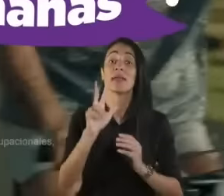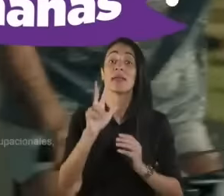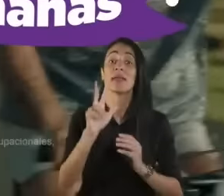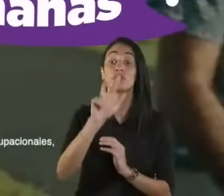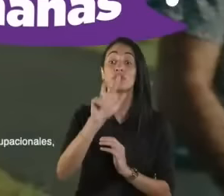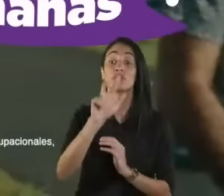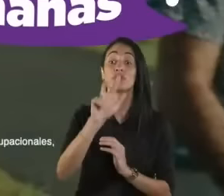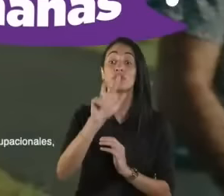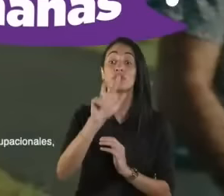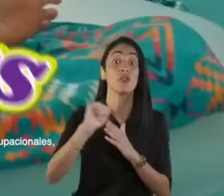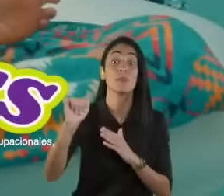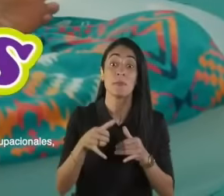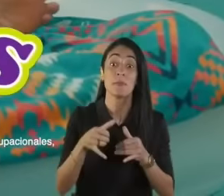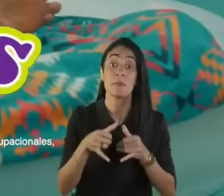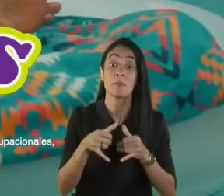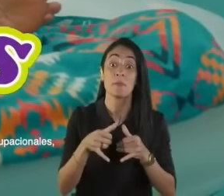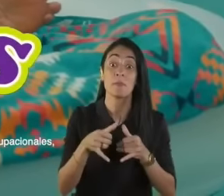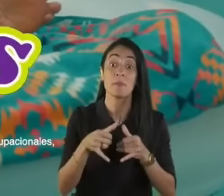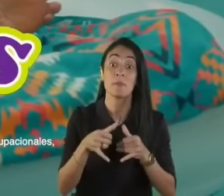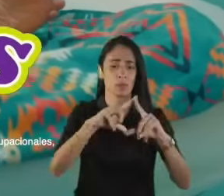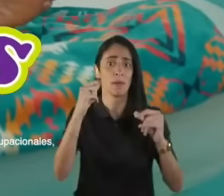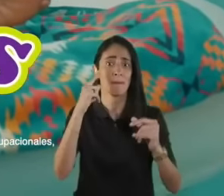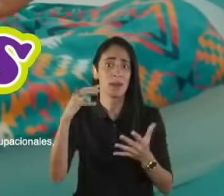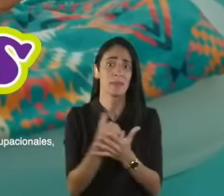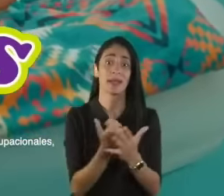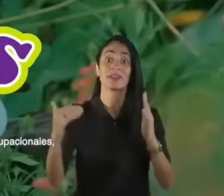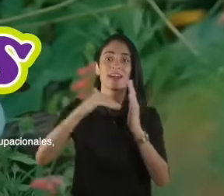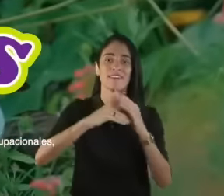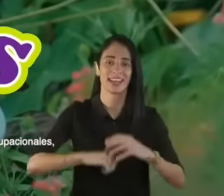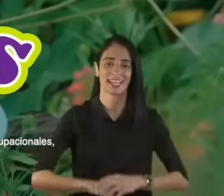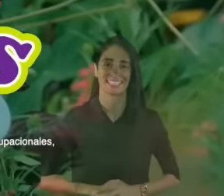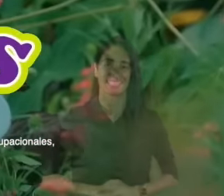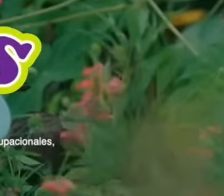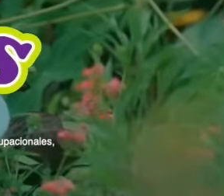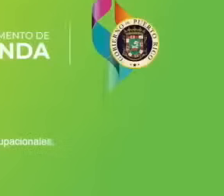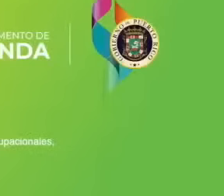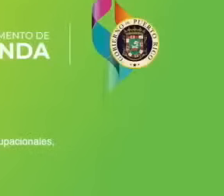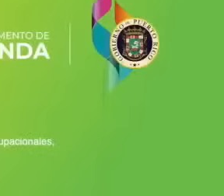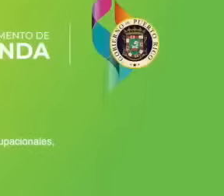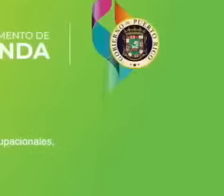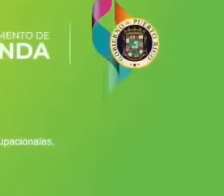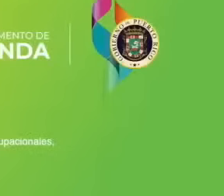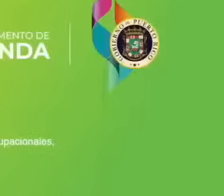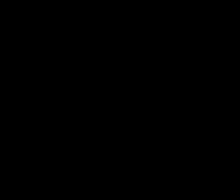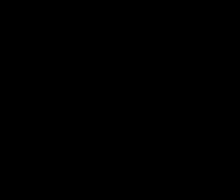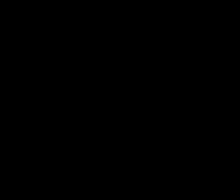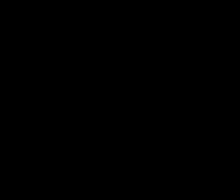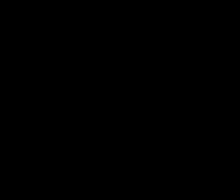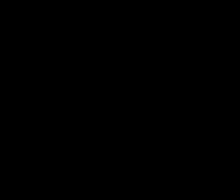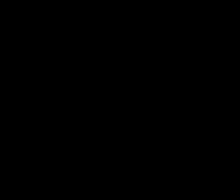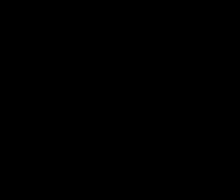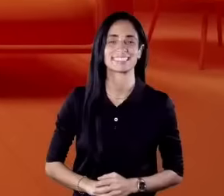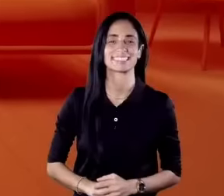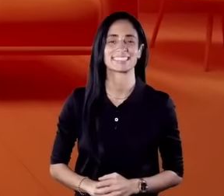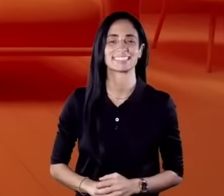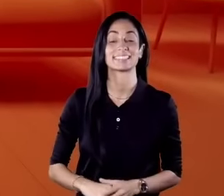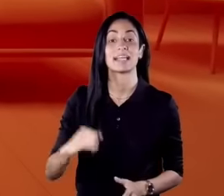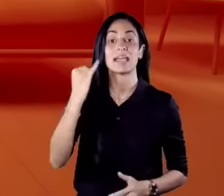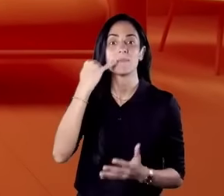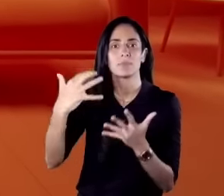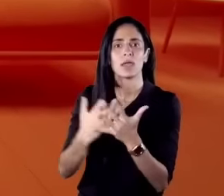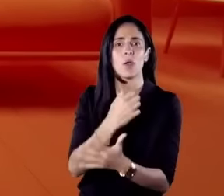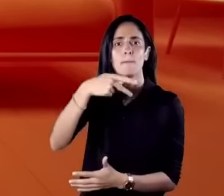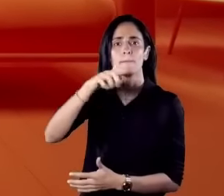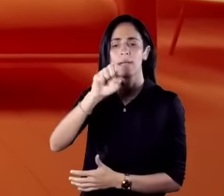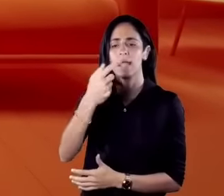partes, repartiendo más de 3.3 millones en premios. ¡Busca tu billete para que te pegues otra vez! Si yo me pego